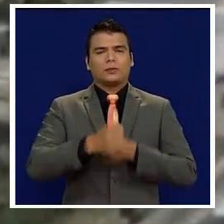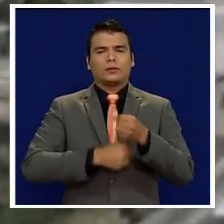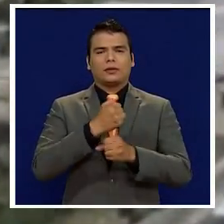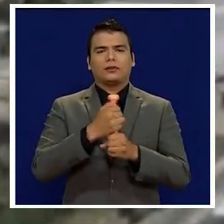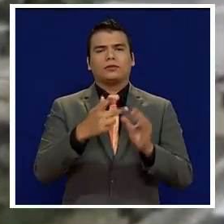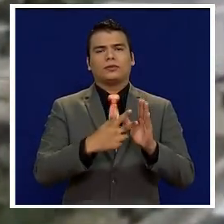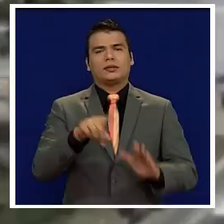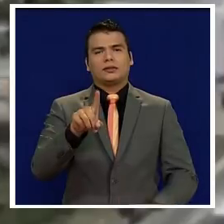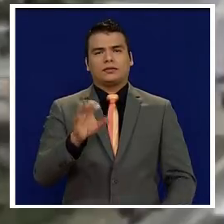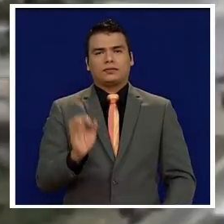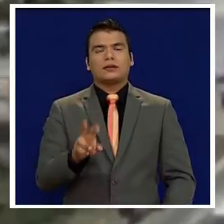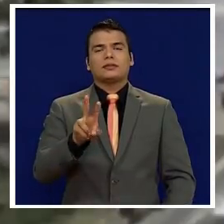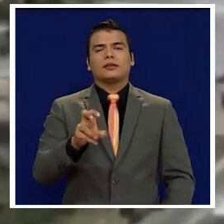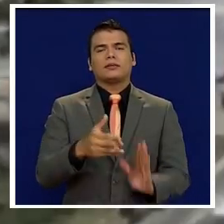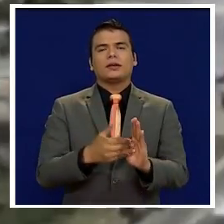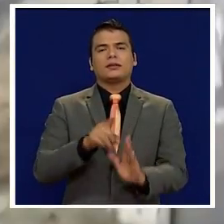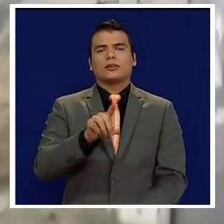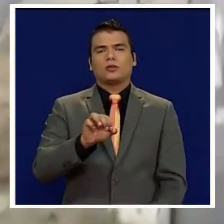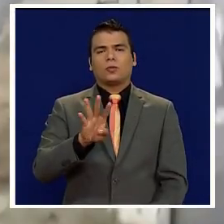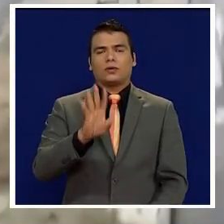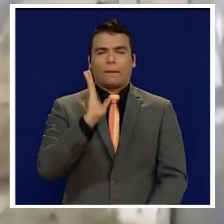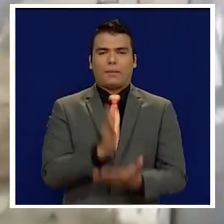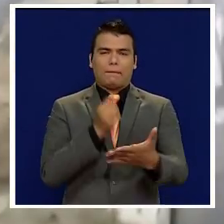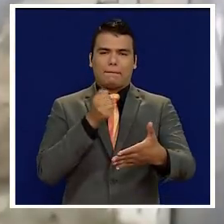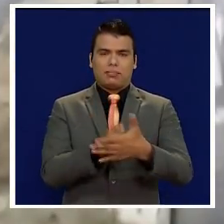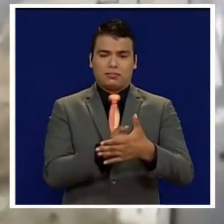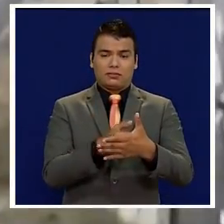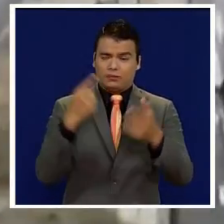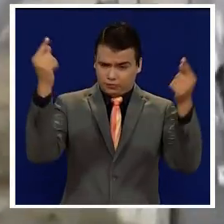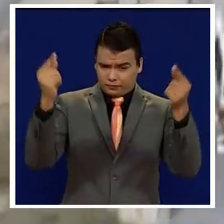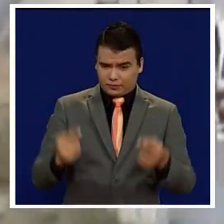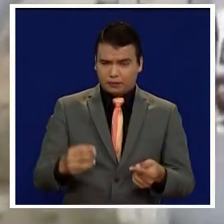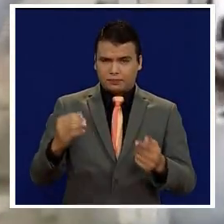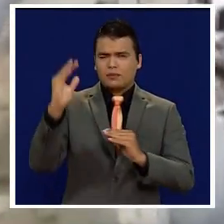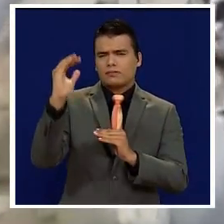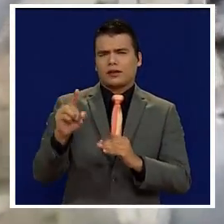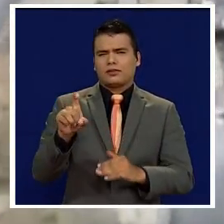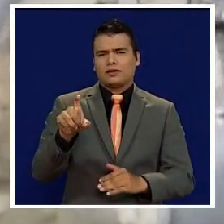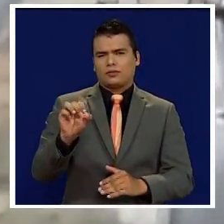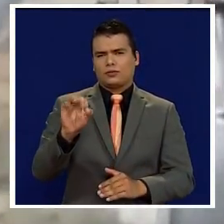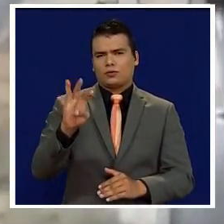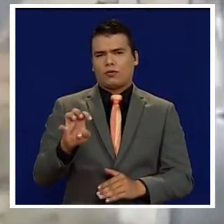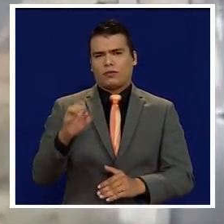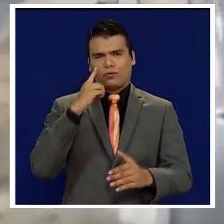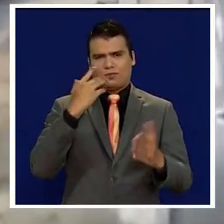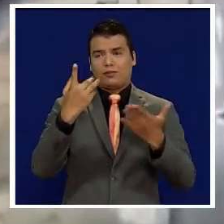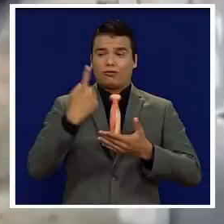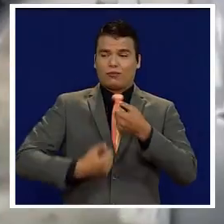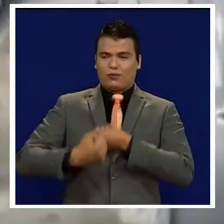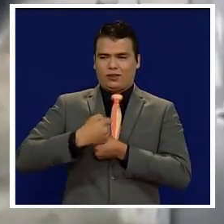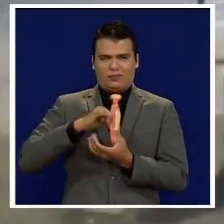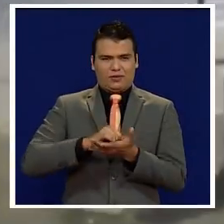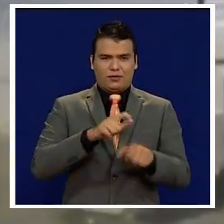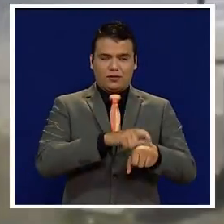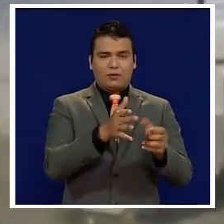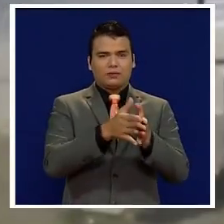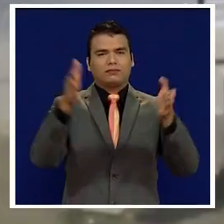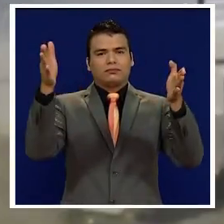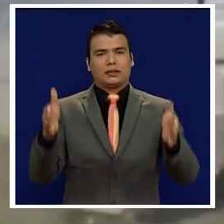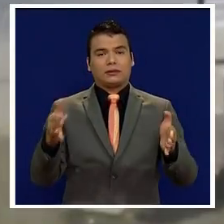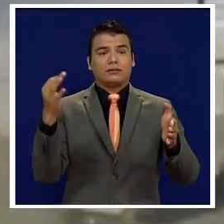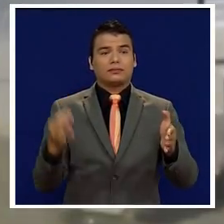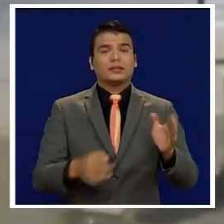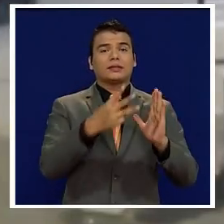son 7.104 accidentes de tránsito los registrados. Redujo en 609 casos con respecto del mismo periodo del año anterior. De